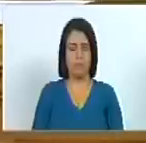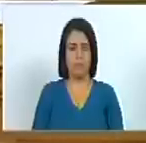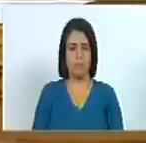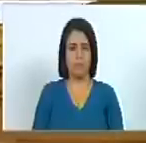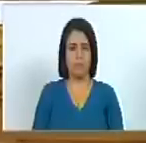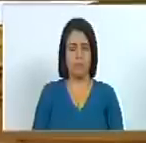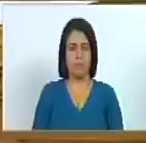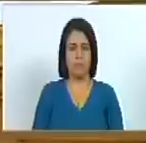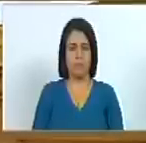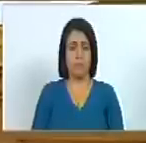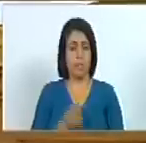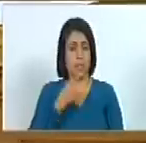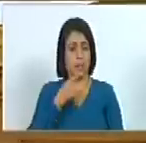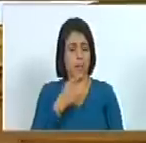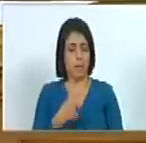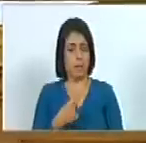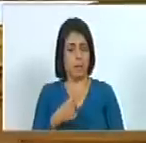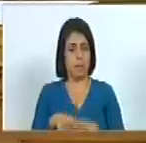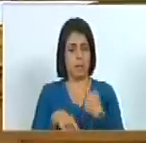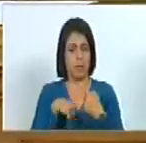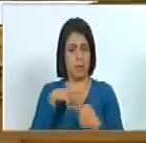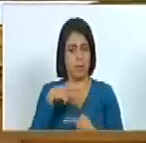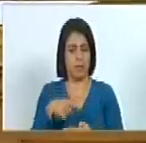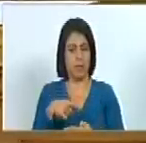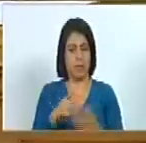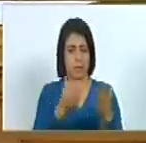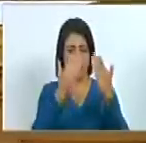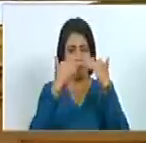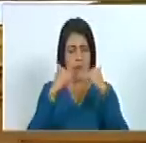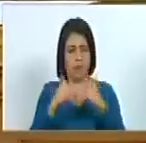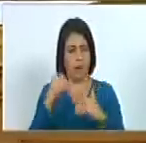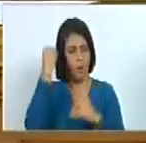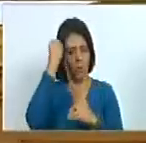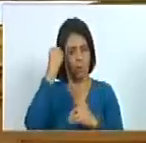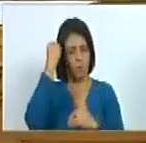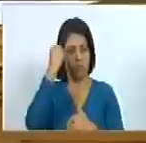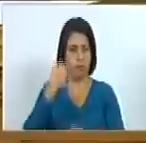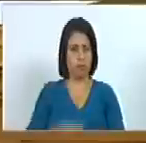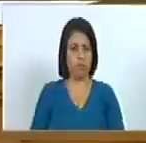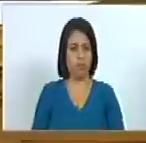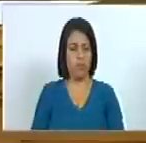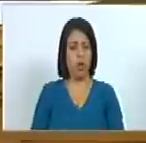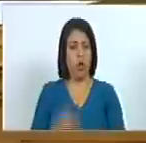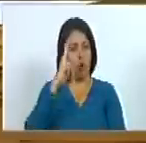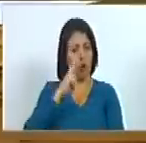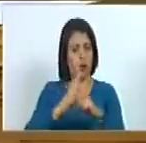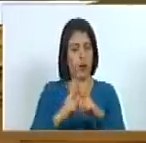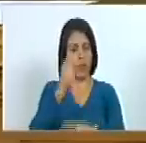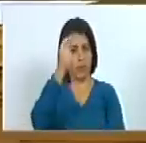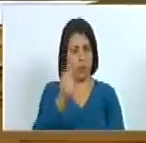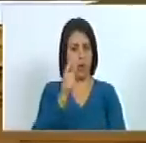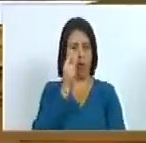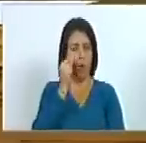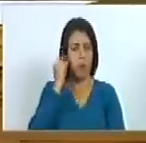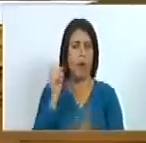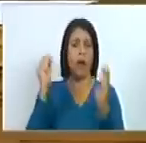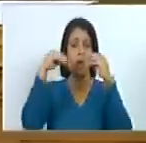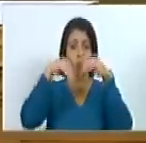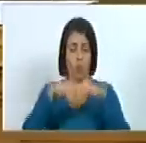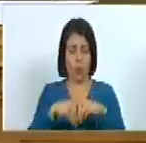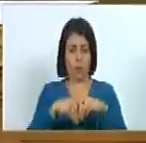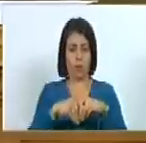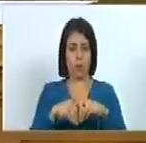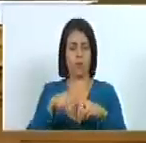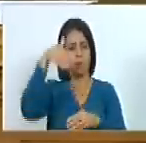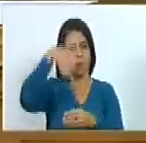Como hay una propuesta que llegó después, paso a considerarla. Las honorables diputadas y diputados que estén de acuerdo